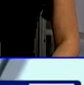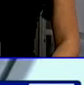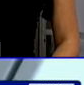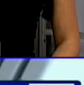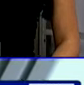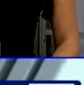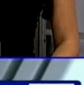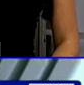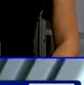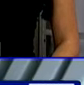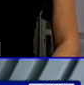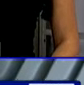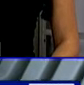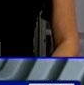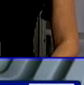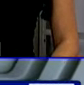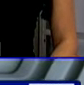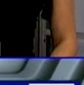instantes.